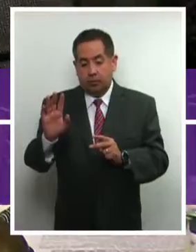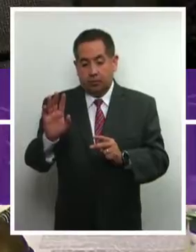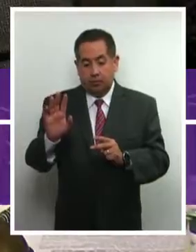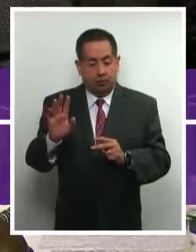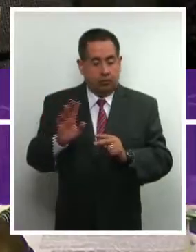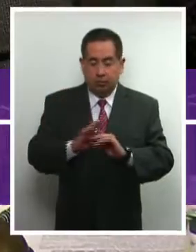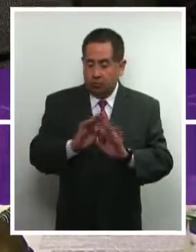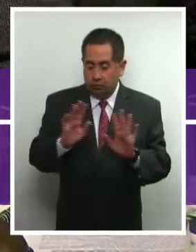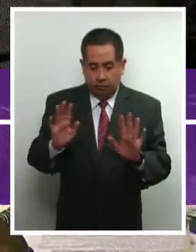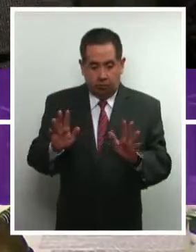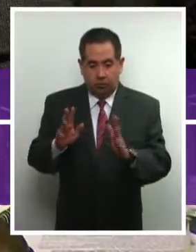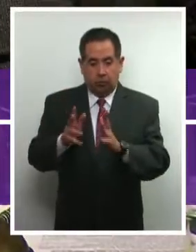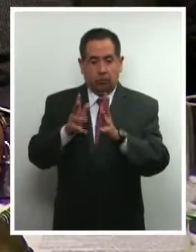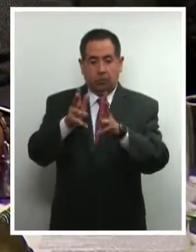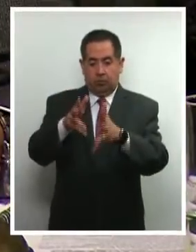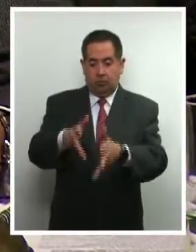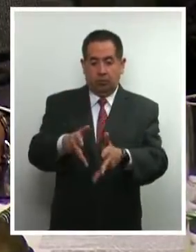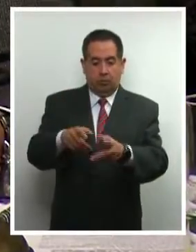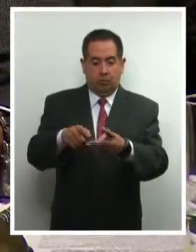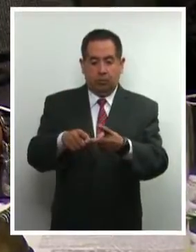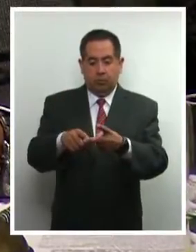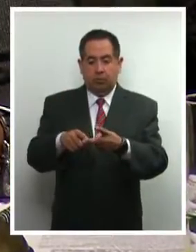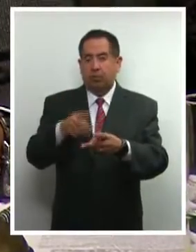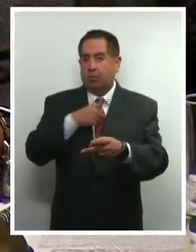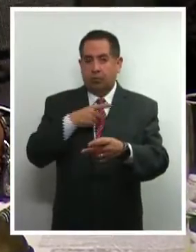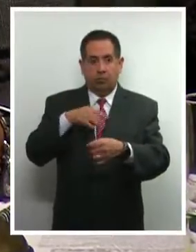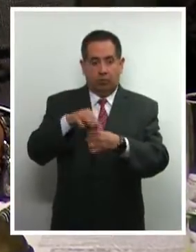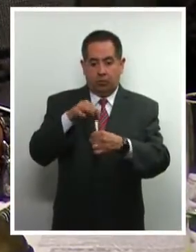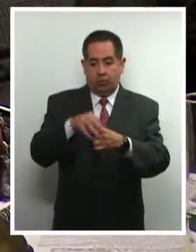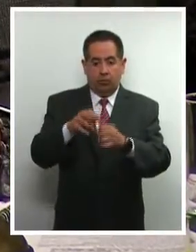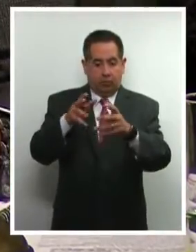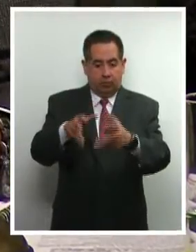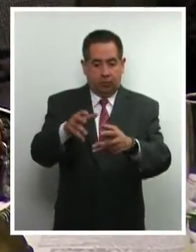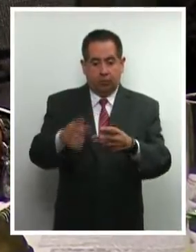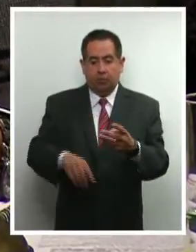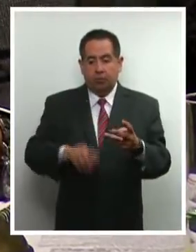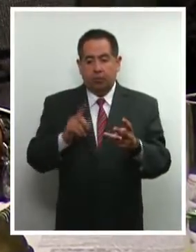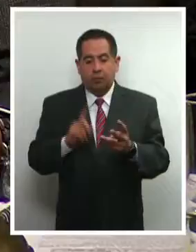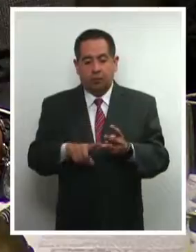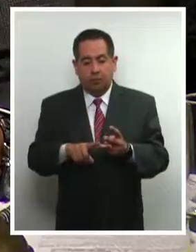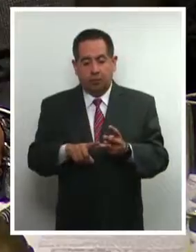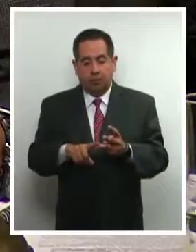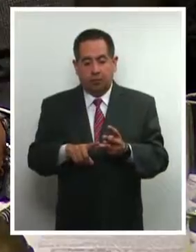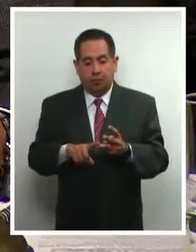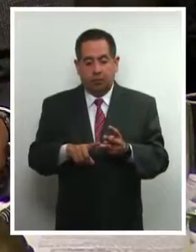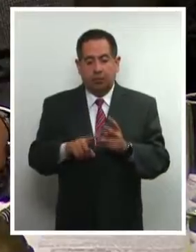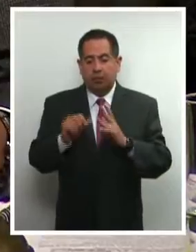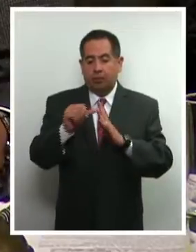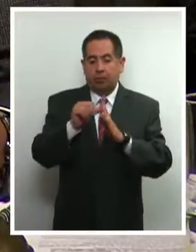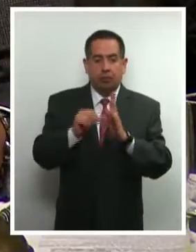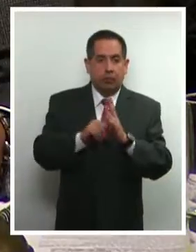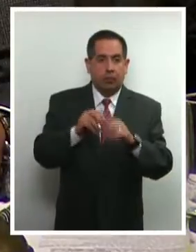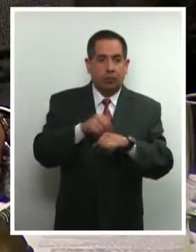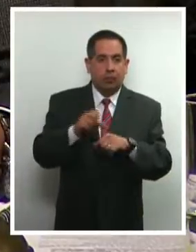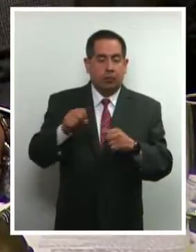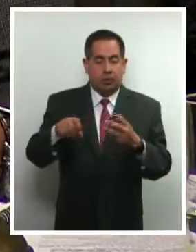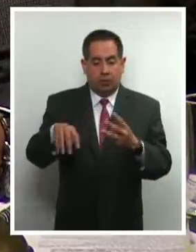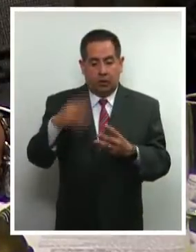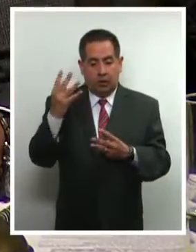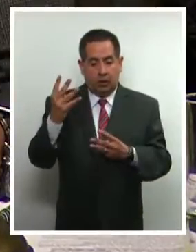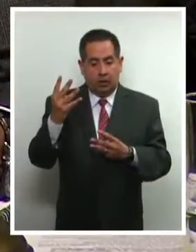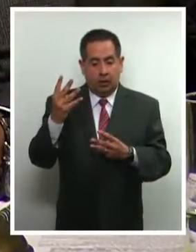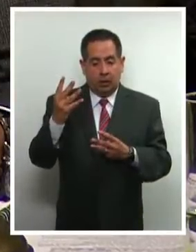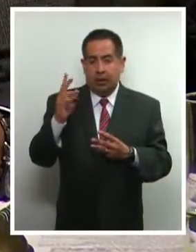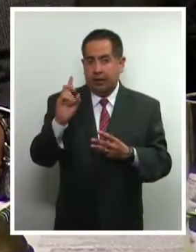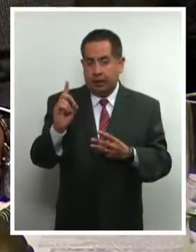En los términos del dictamen se tienen que votar. Y el artículo 14 en el